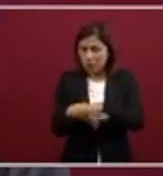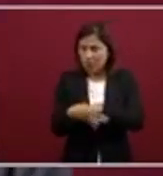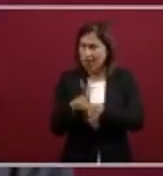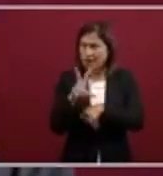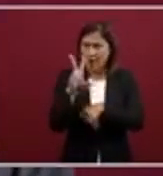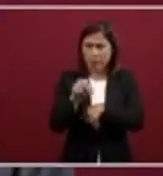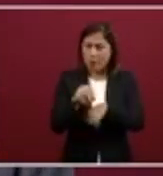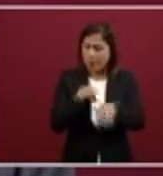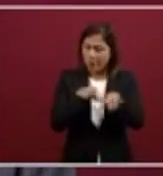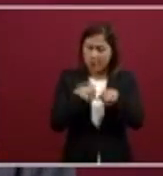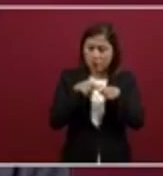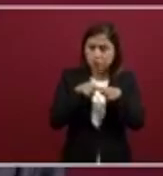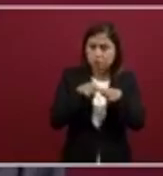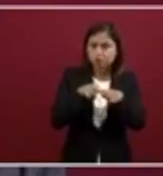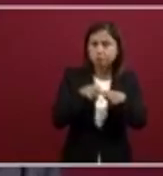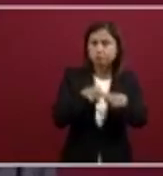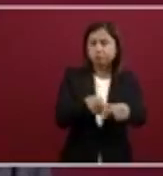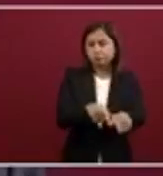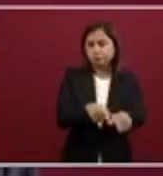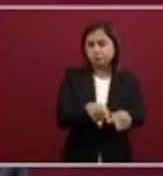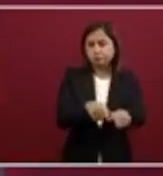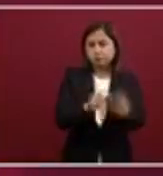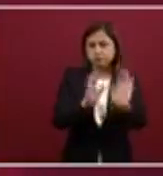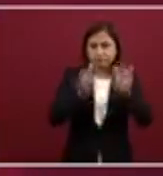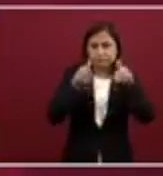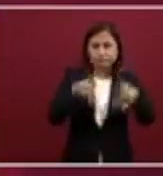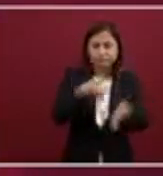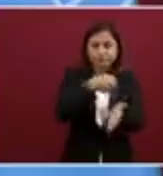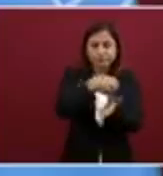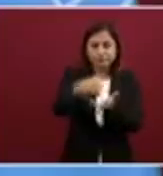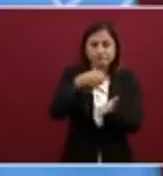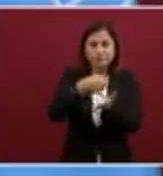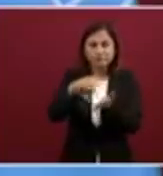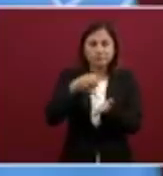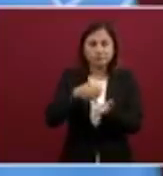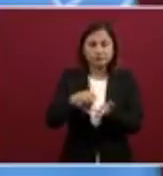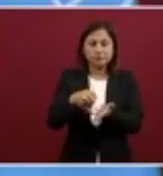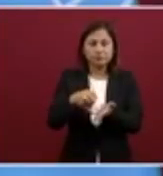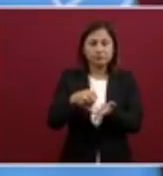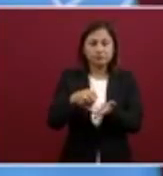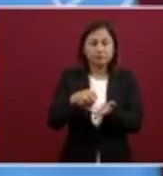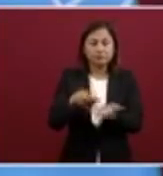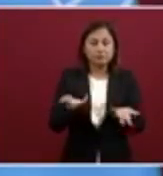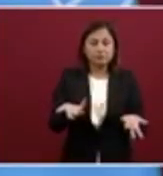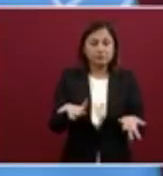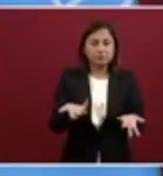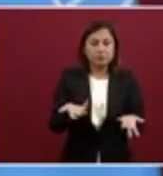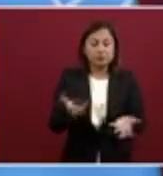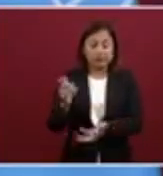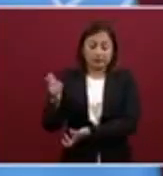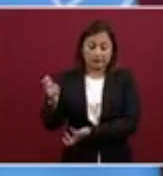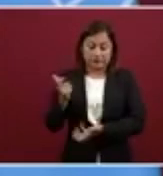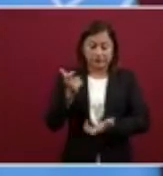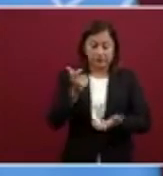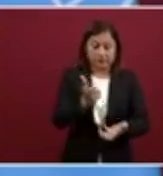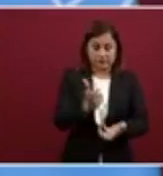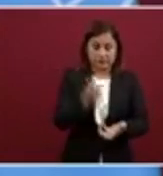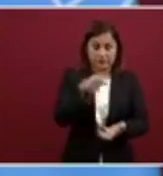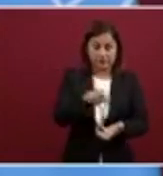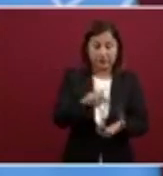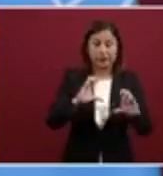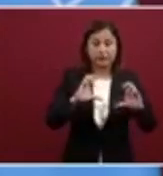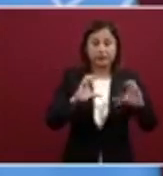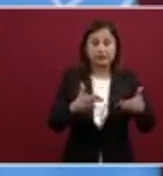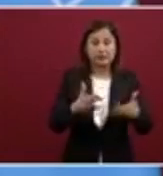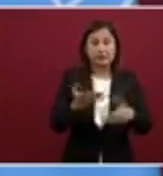permanente, con una inversión, en el caso de Chiapas, de